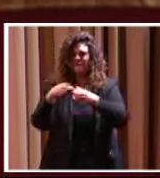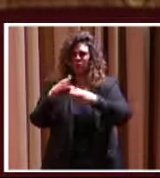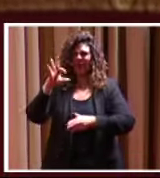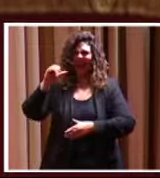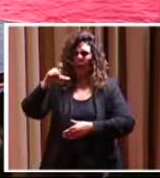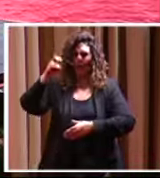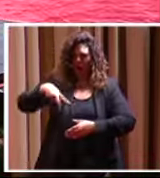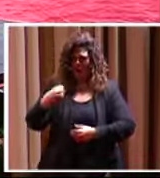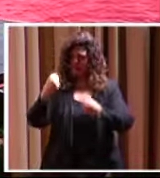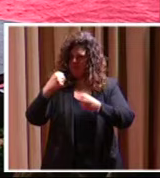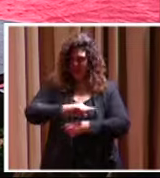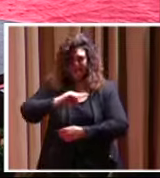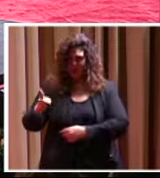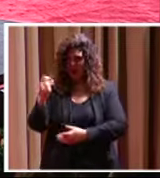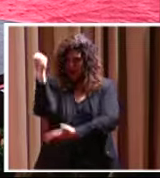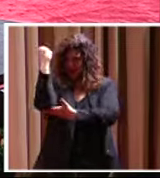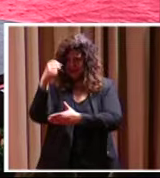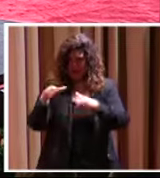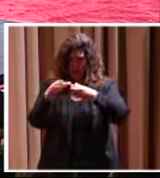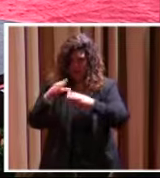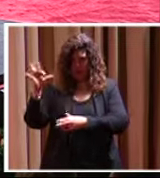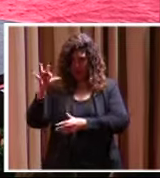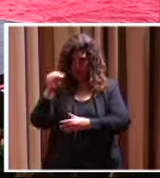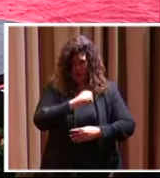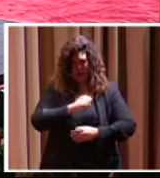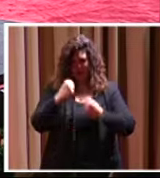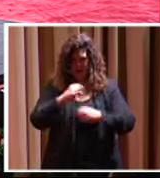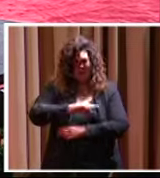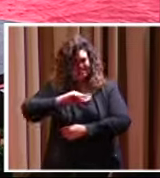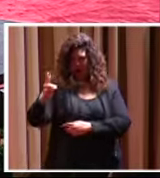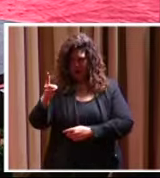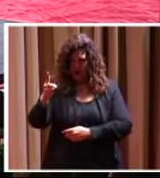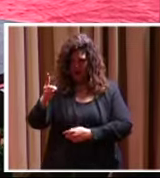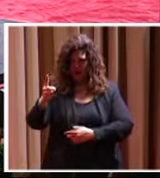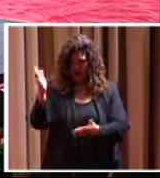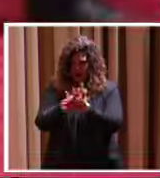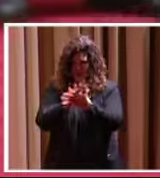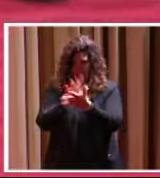Salomón. Fuerte que la columna del templo de Salomón.